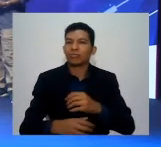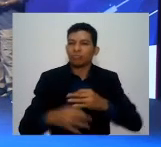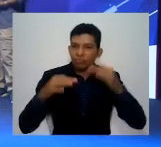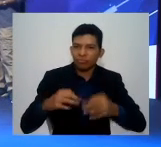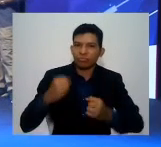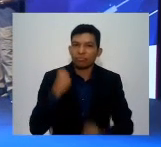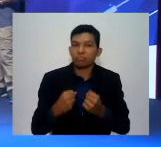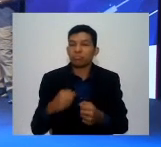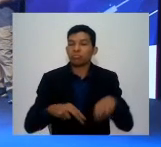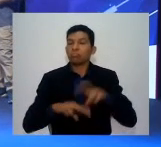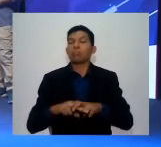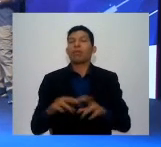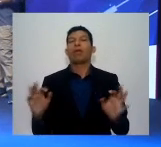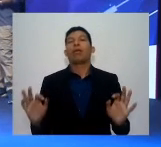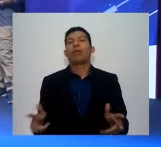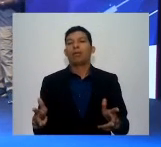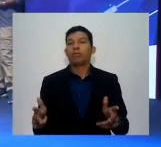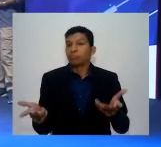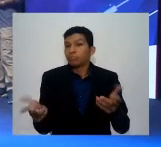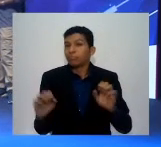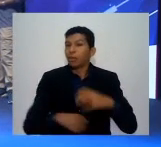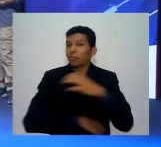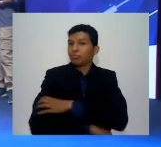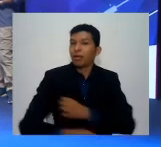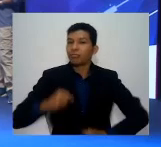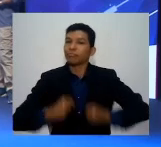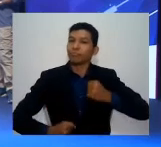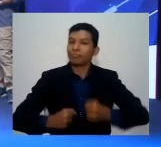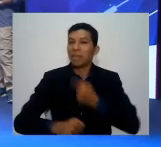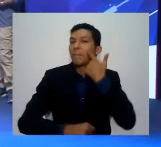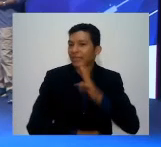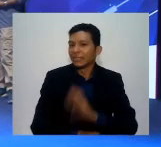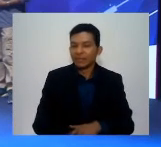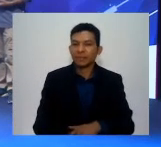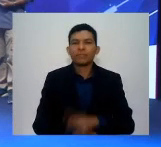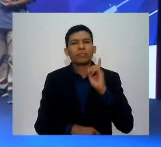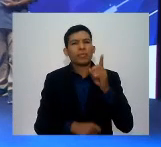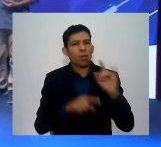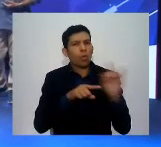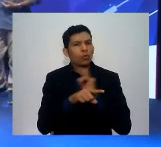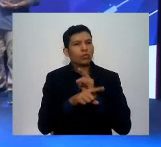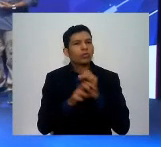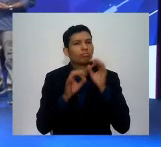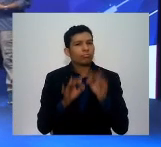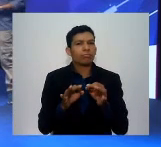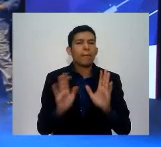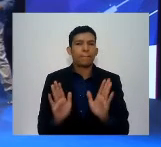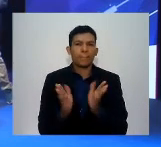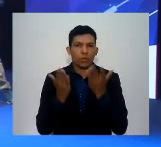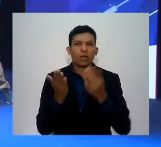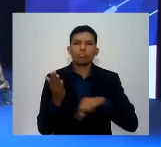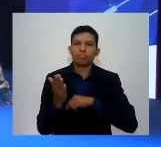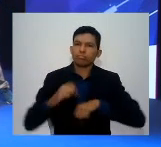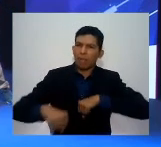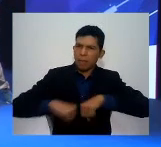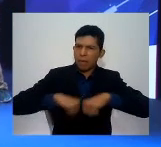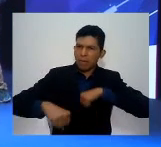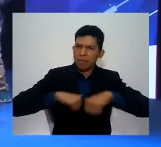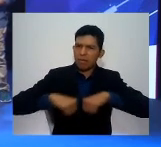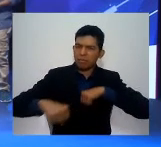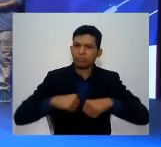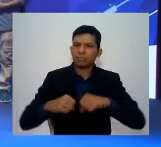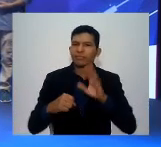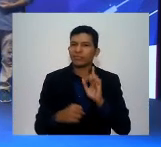atletas. Y una de las pruebas que se hace con electrocardiografía es algo llamado prueba de esfuerzo. En ella le colocan a uno un montón de